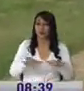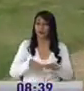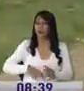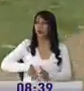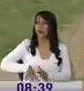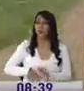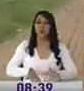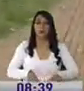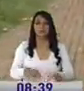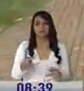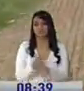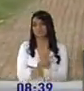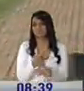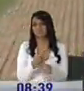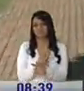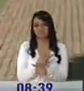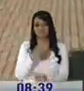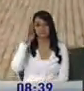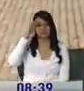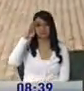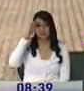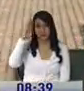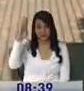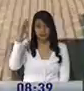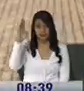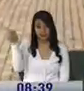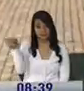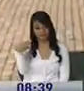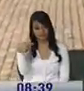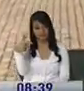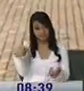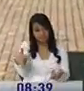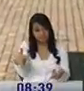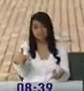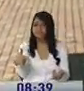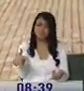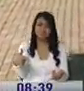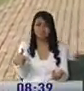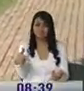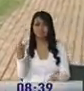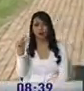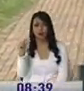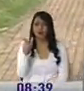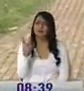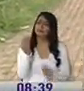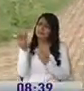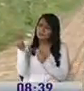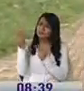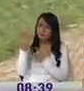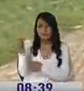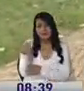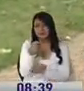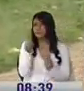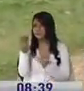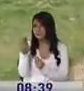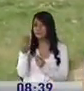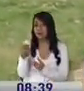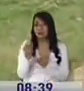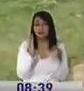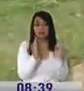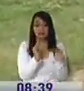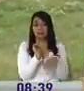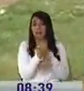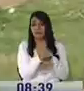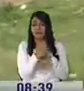el barrio es bastante grande la policía no no nos da mucho mucho oído a lo que es e el hacer